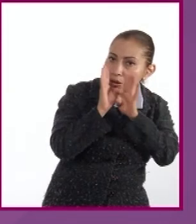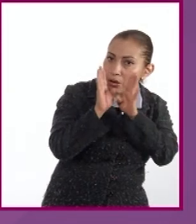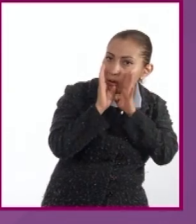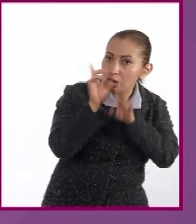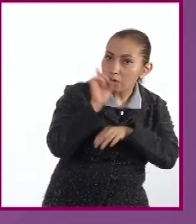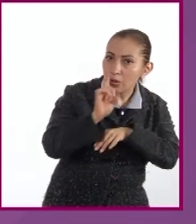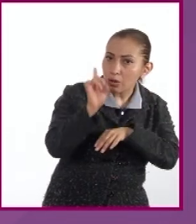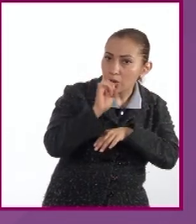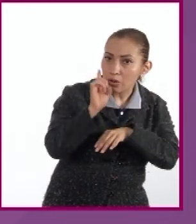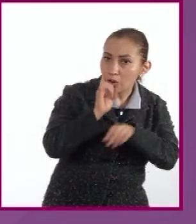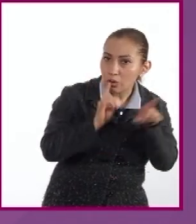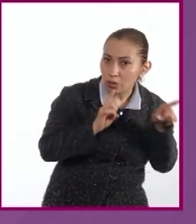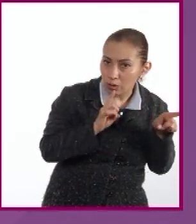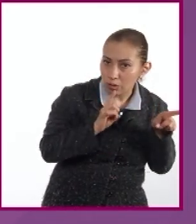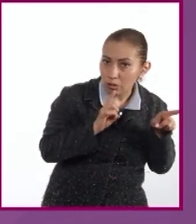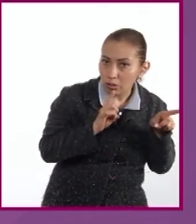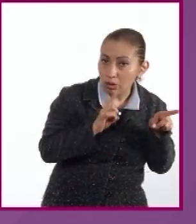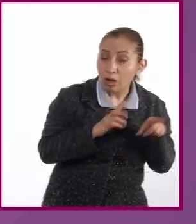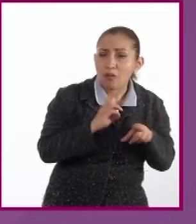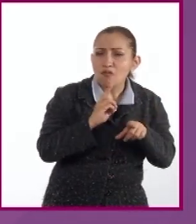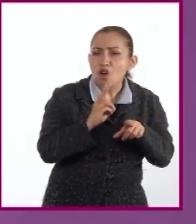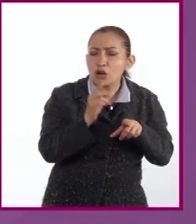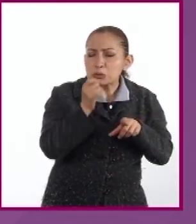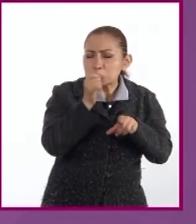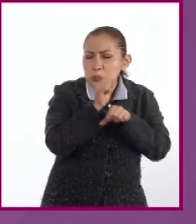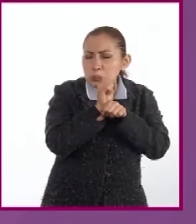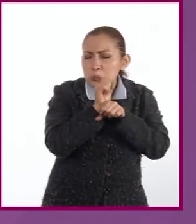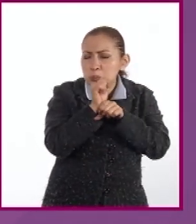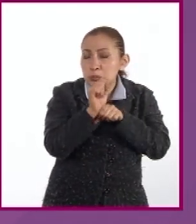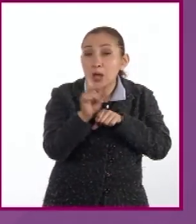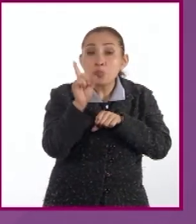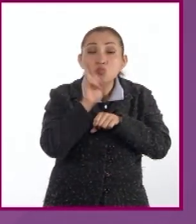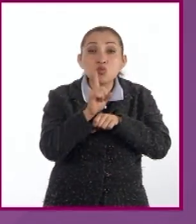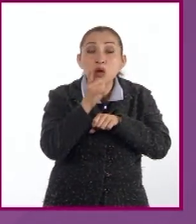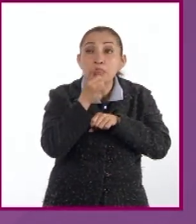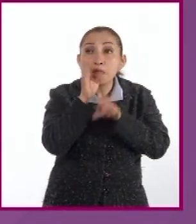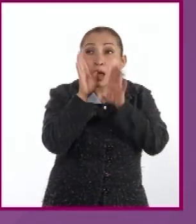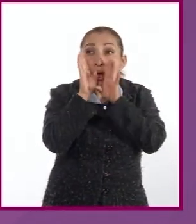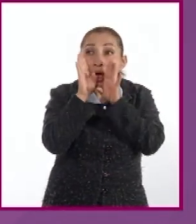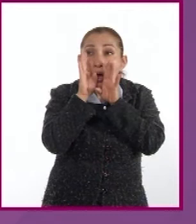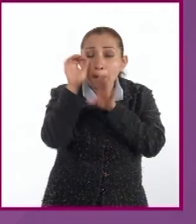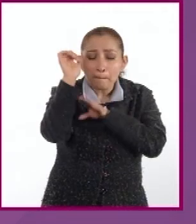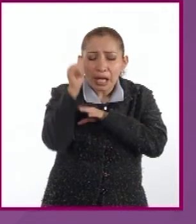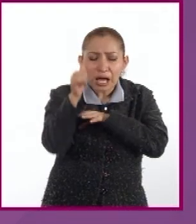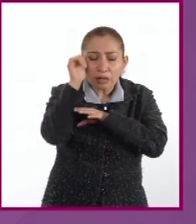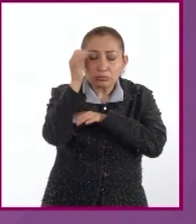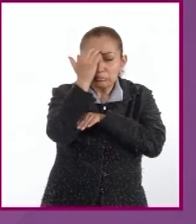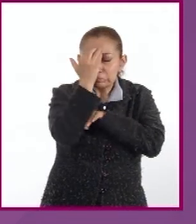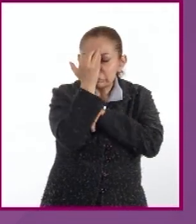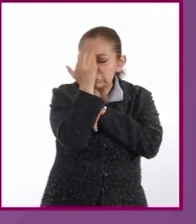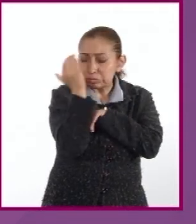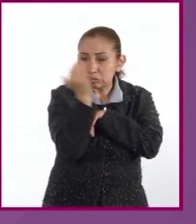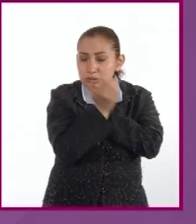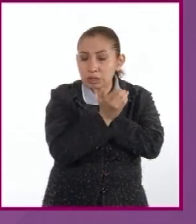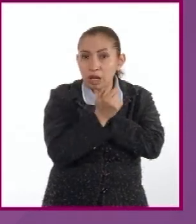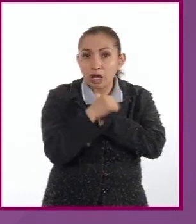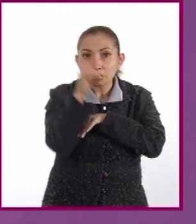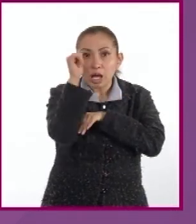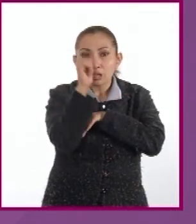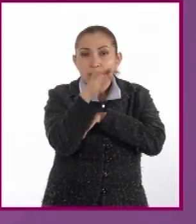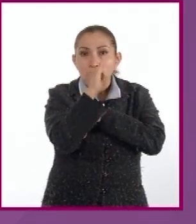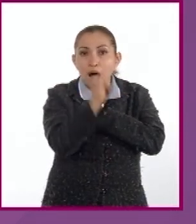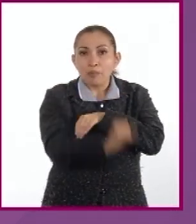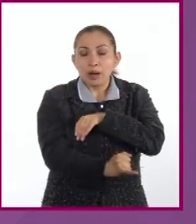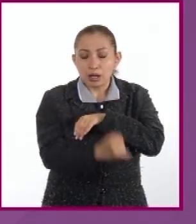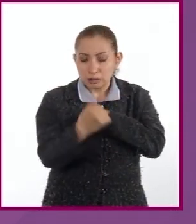aquella moribunda. Con voz apenas audible, aquella mujer le confesó los pecados más horribles que el cura hubiese oído en